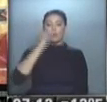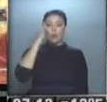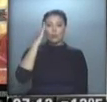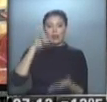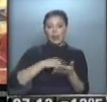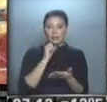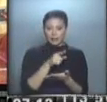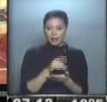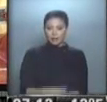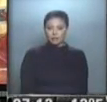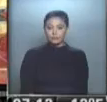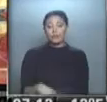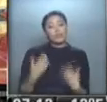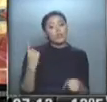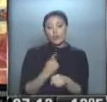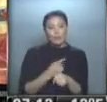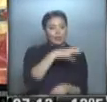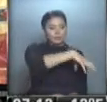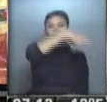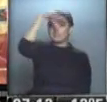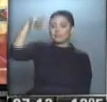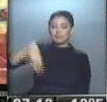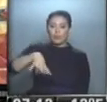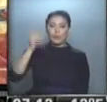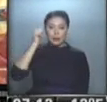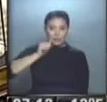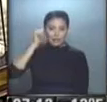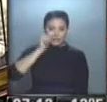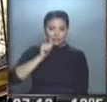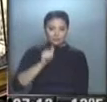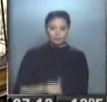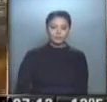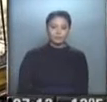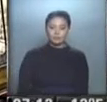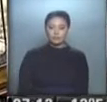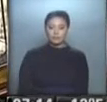de la Ciudad de Buenos Aires. Como consecuencia, no podrá ser trasladada a la ciudad de Mar del Plata.